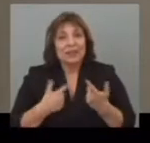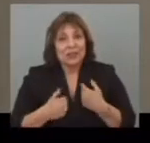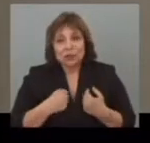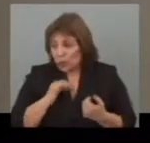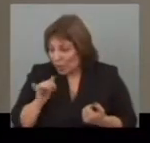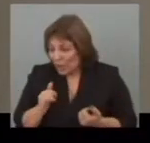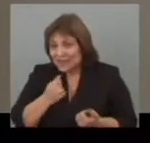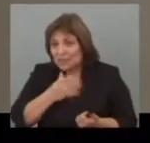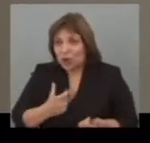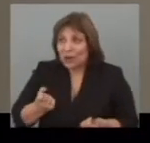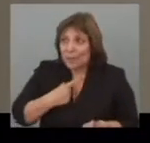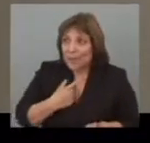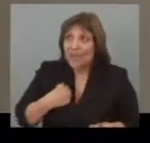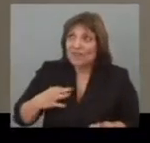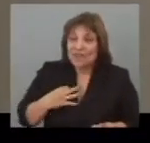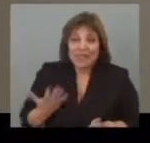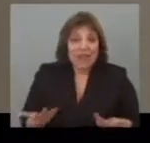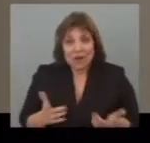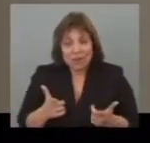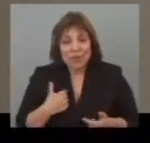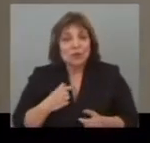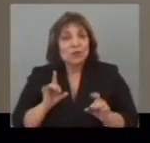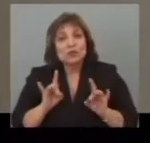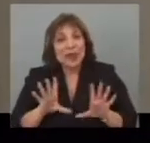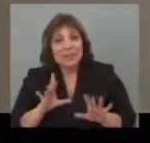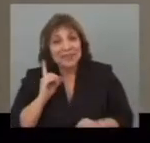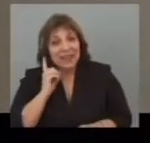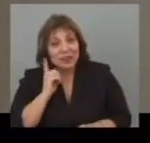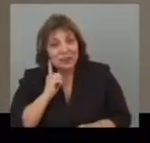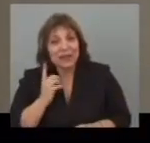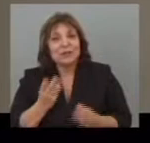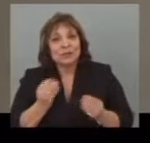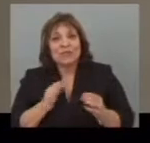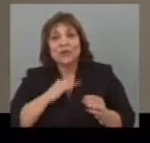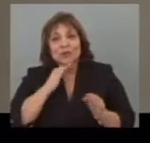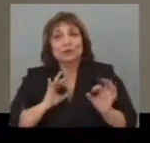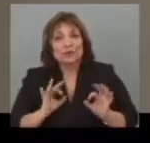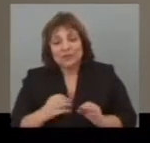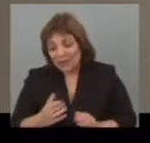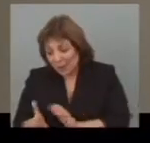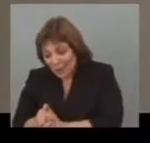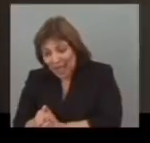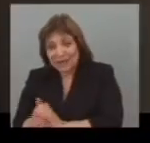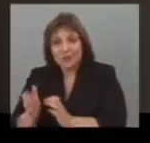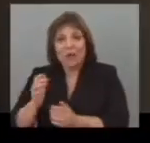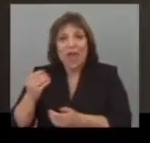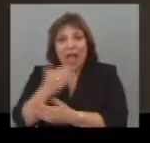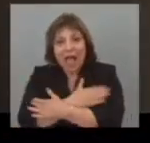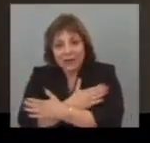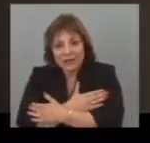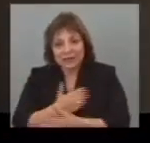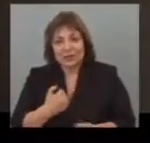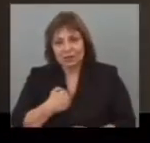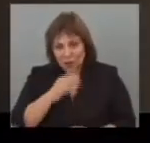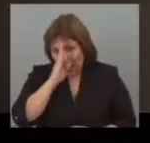para compartir, no tengo... Y simplemente con escuchar, es muchas veces es suficiente, agarrarle la mano, abrazarla, Estoy